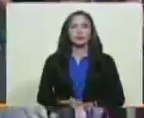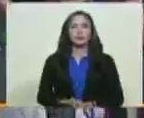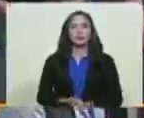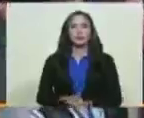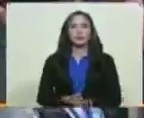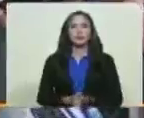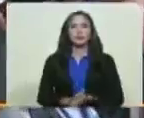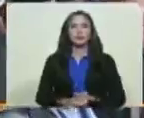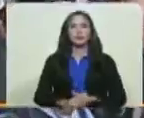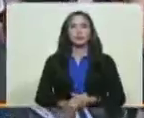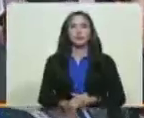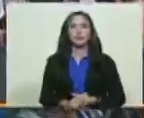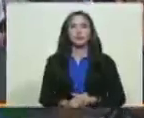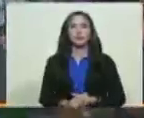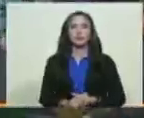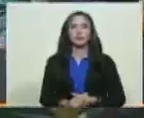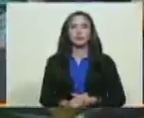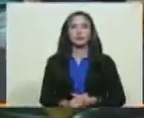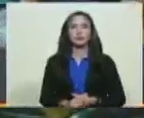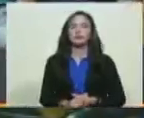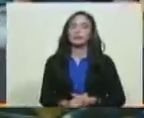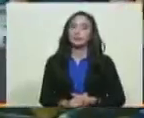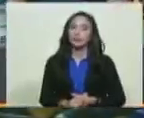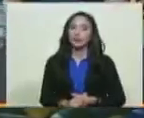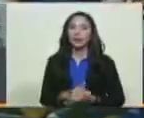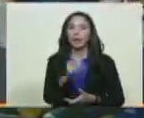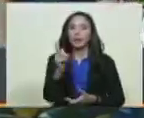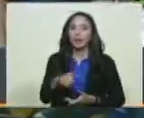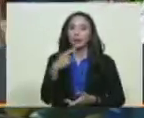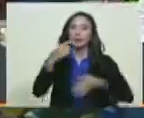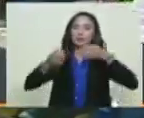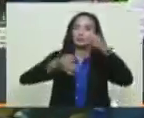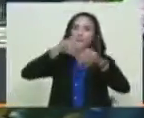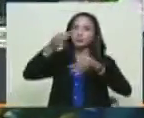presidente yo debo darle